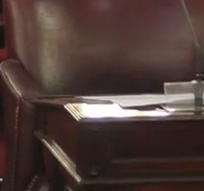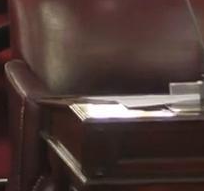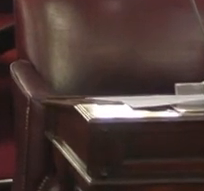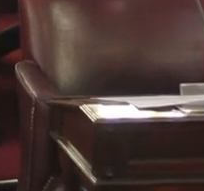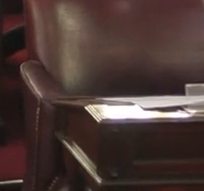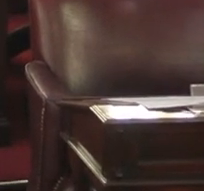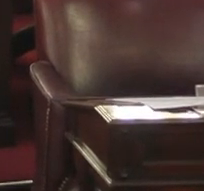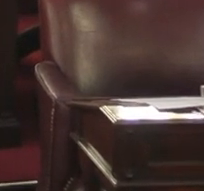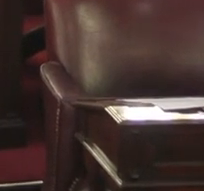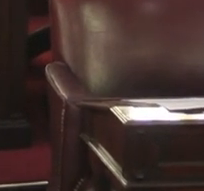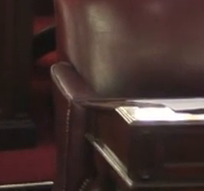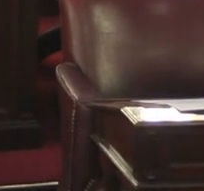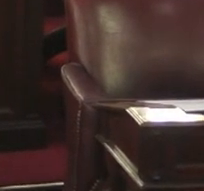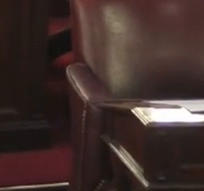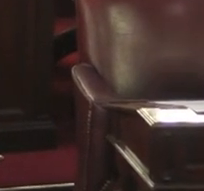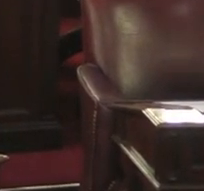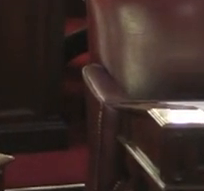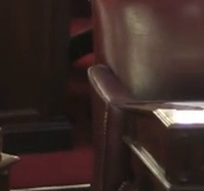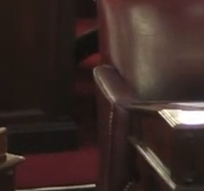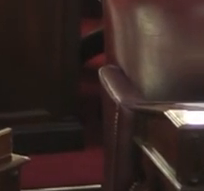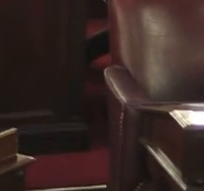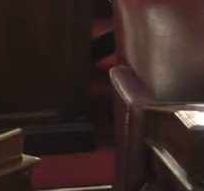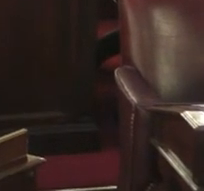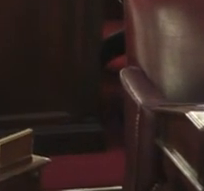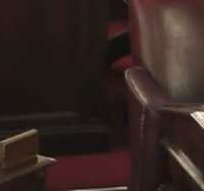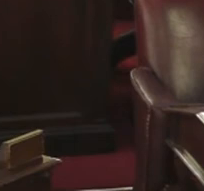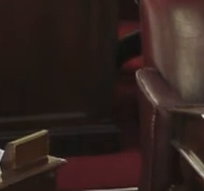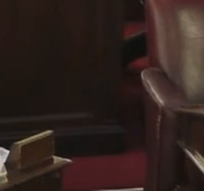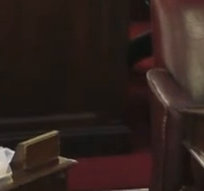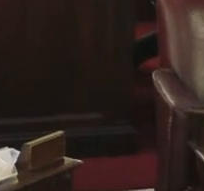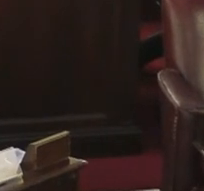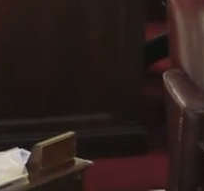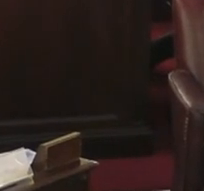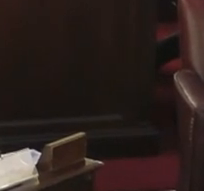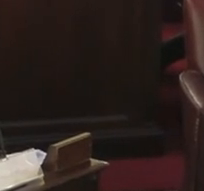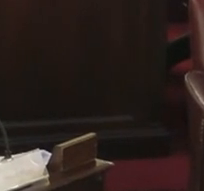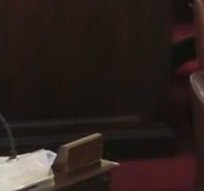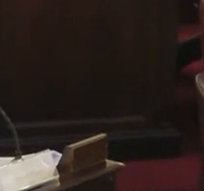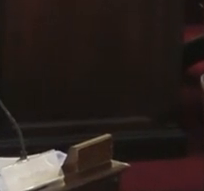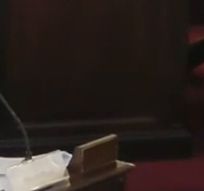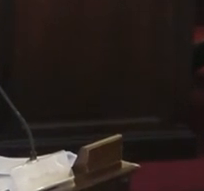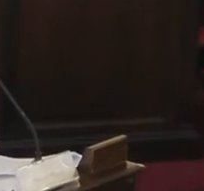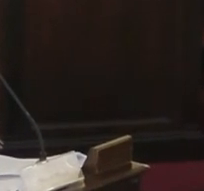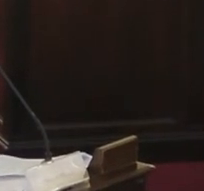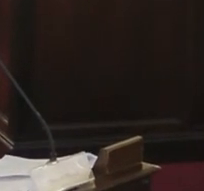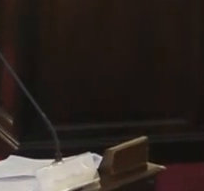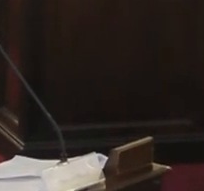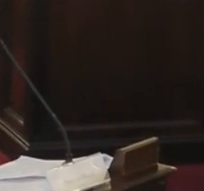fondo que esté destinado a este proyecto para solventarlo. Artículo segundo. Los beneficiados en estos